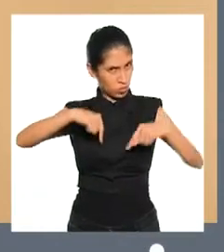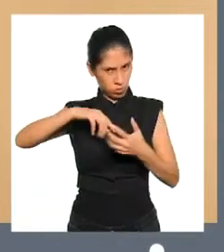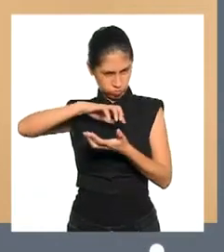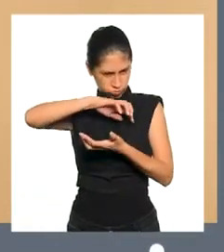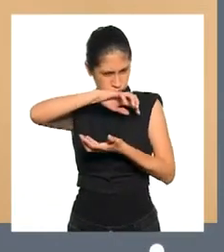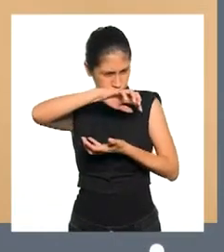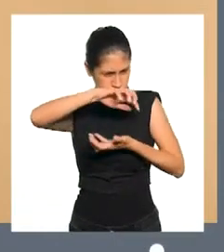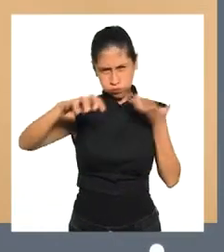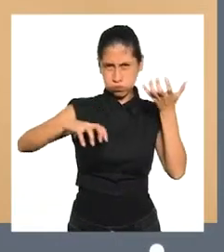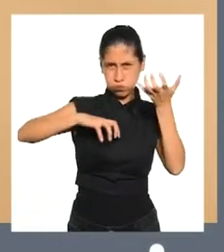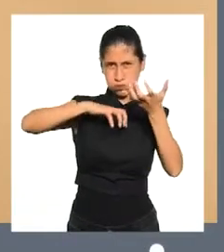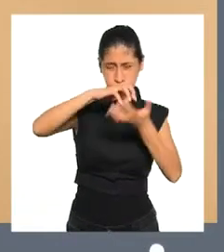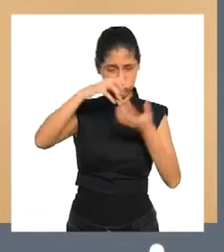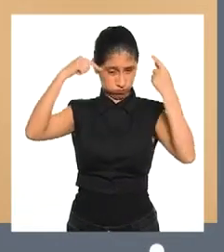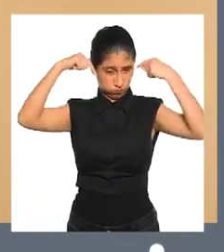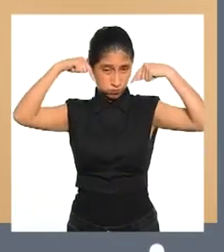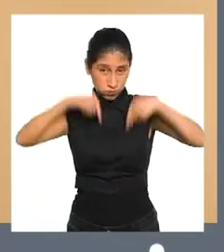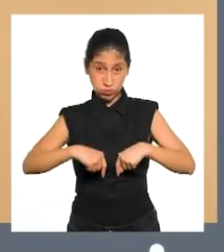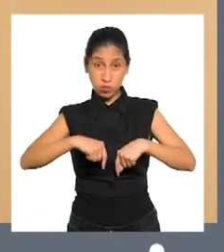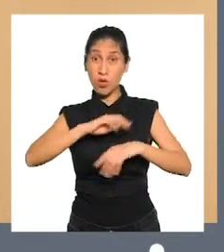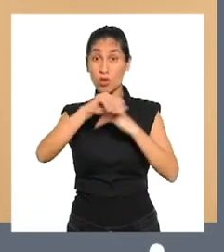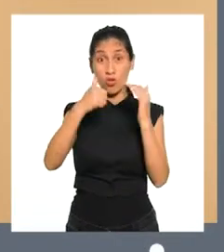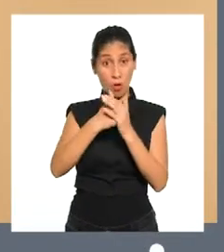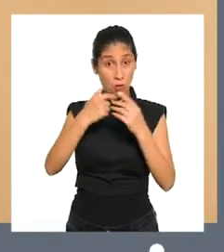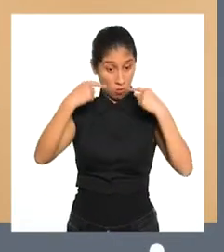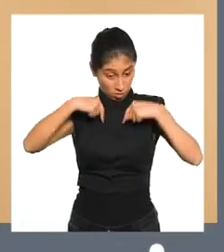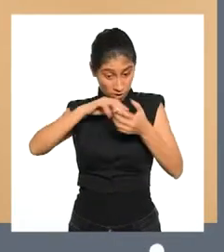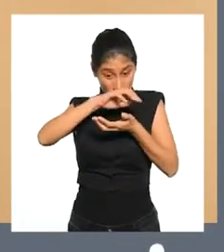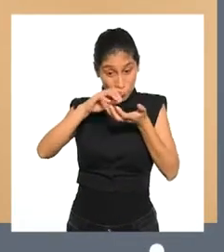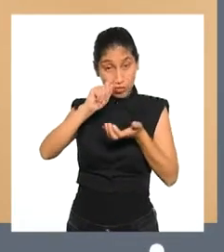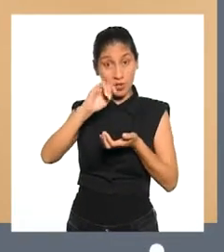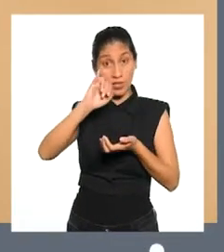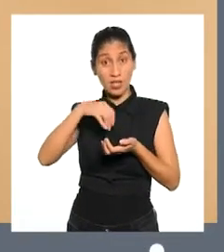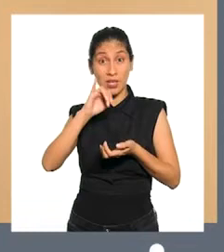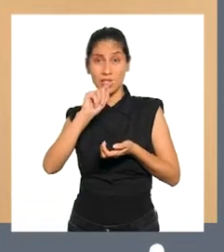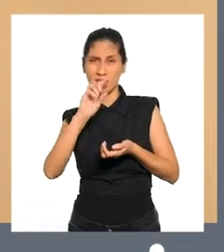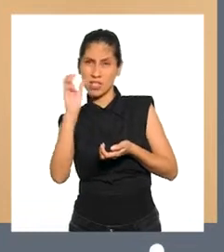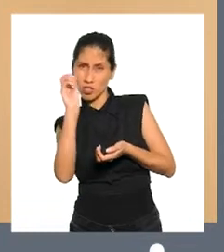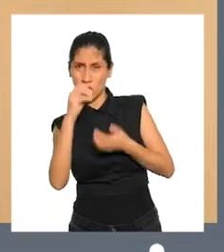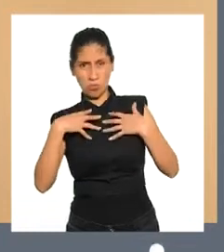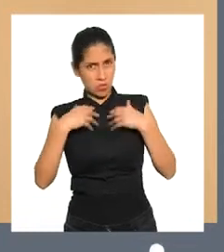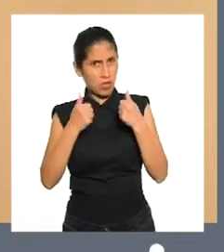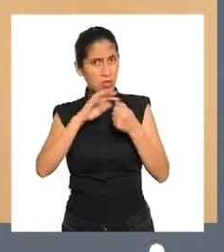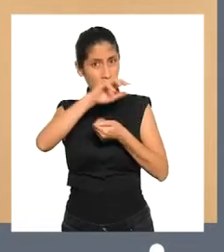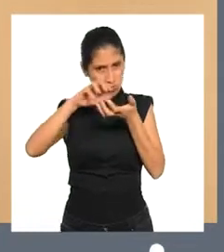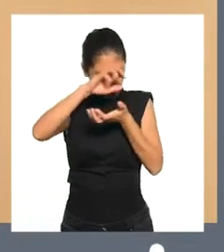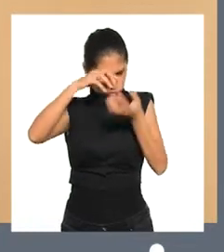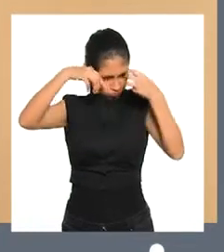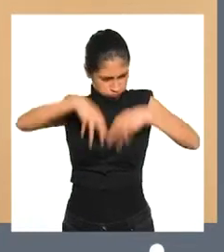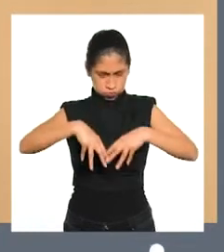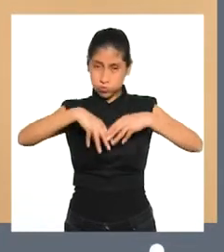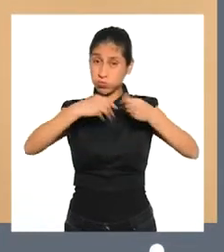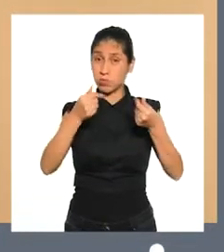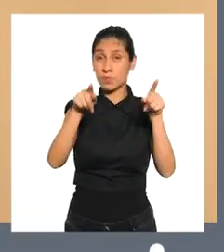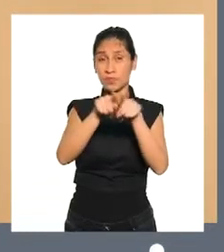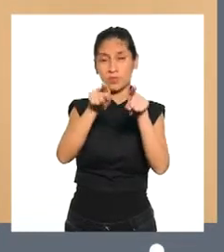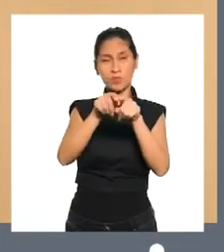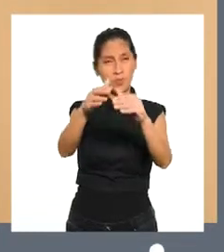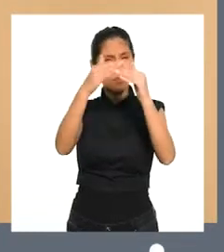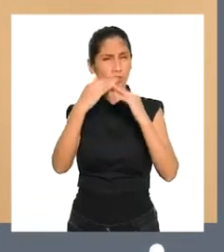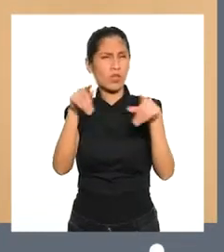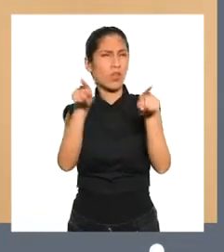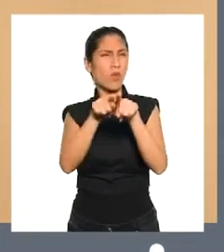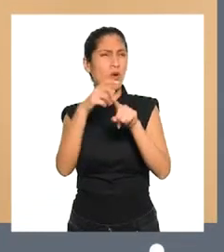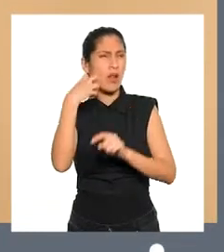o destruye los tejidos sanos del cuerpo. El lupus provoca inflamación a distintos sistemas y órganos, como